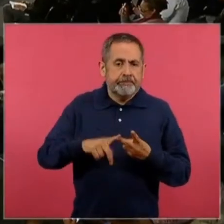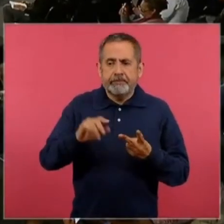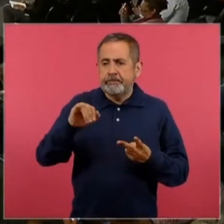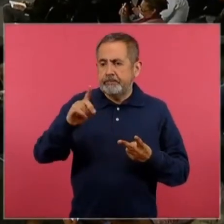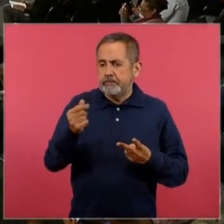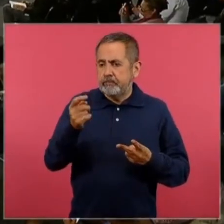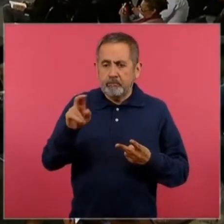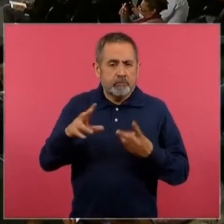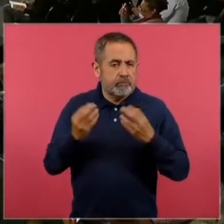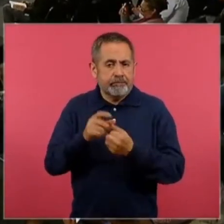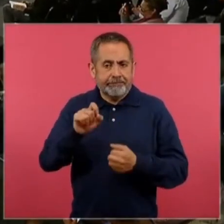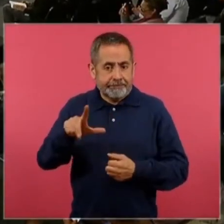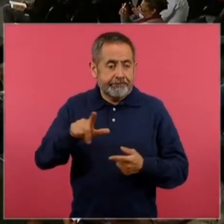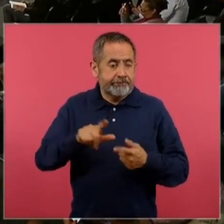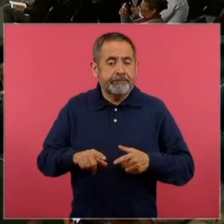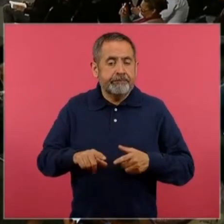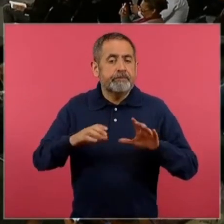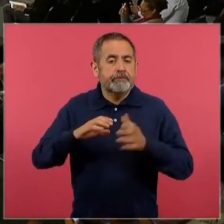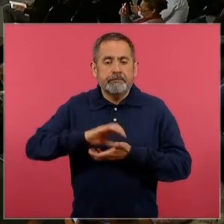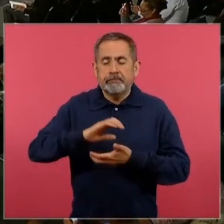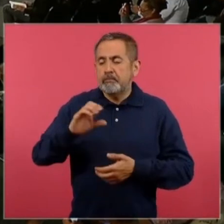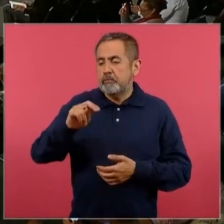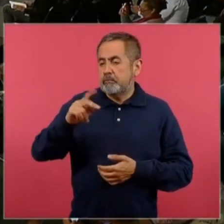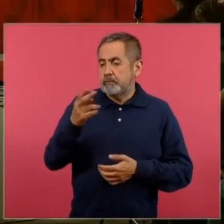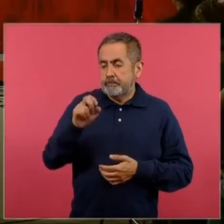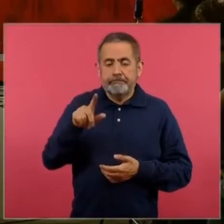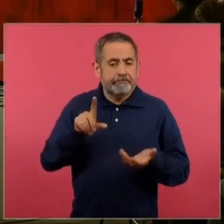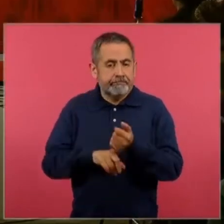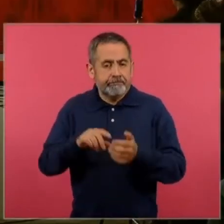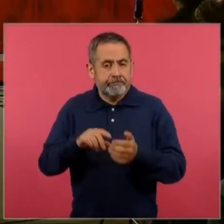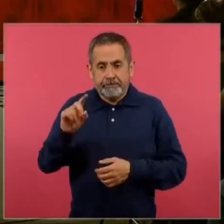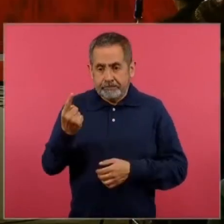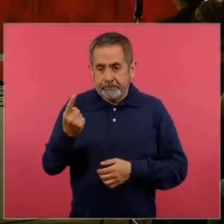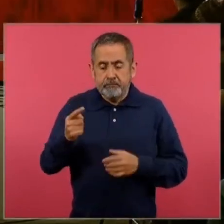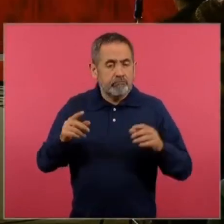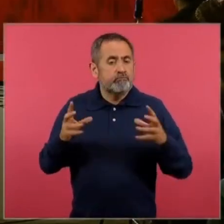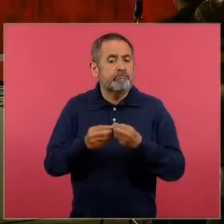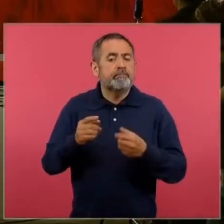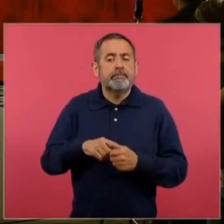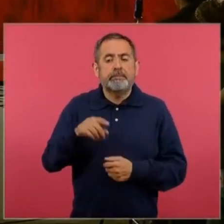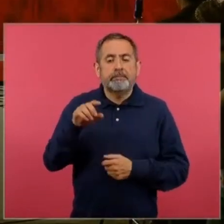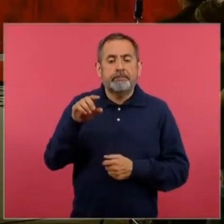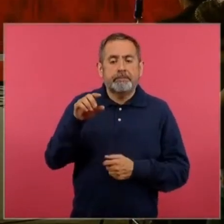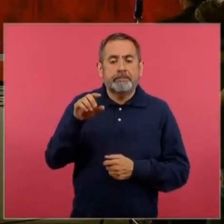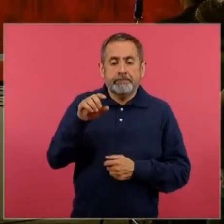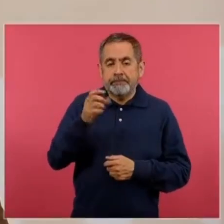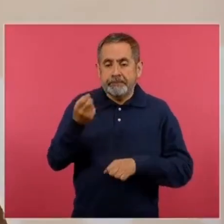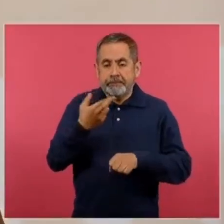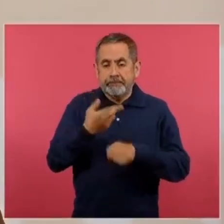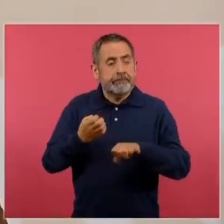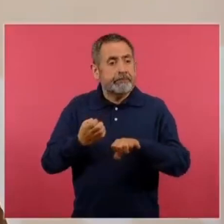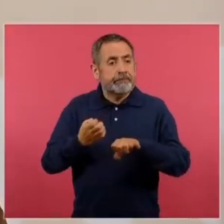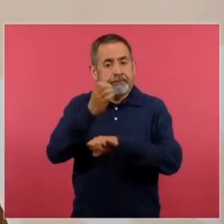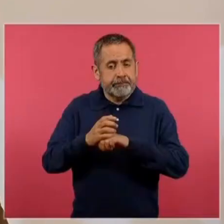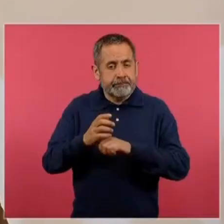INDAUTOR, 27, de CONAPRED, de CONDECEF, 31, de la Secretaría de Educación del Estado de